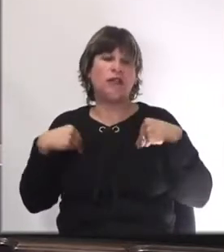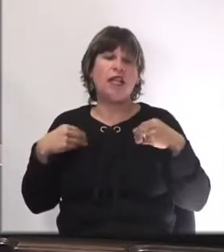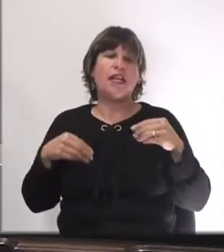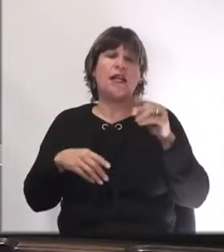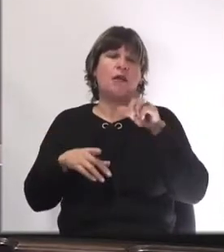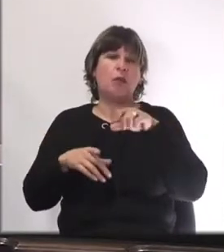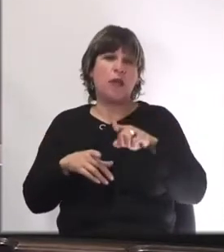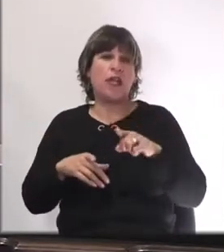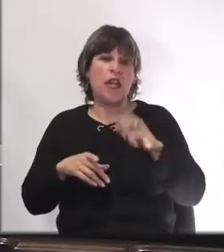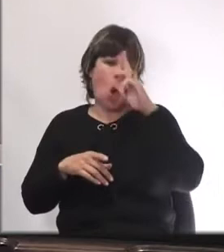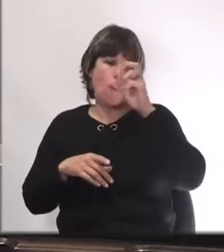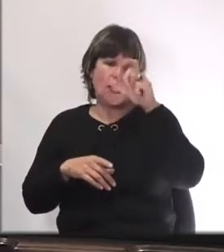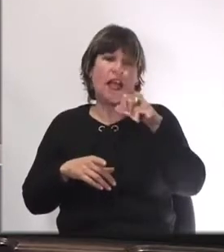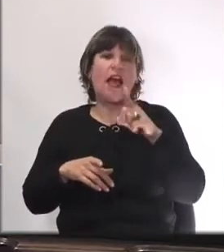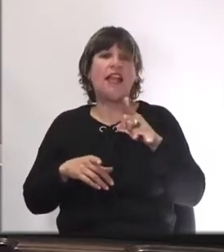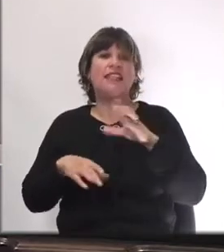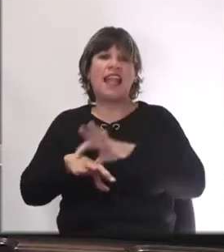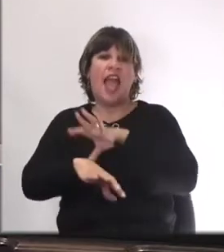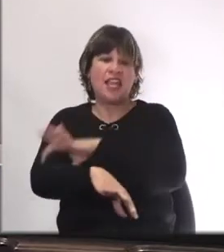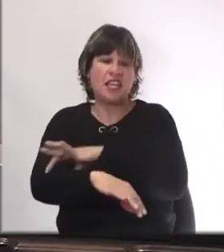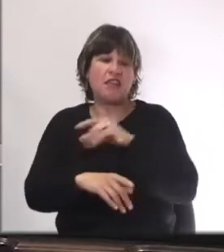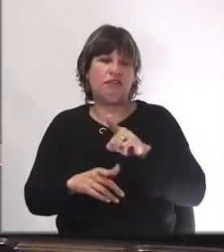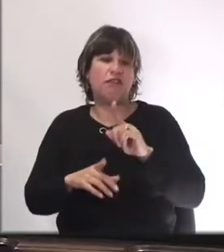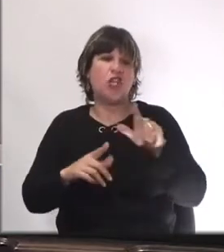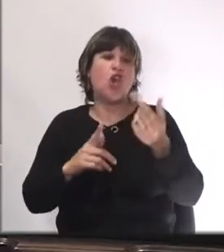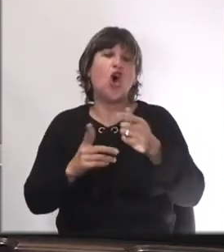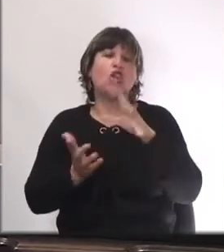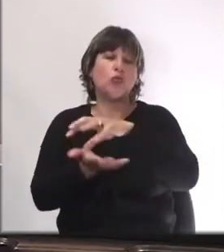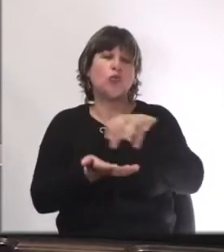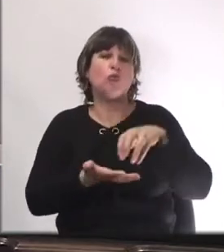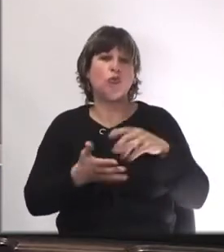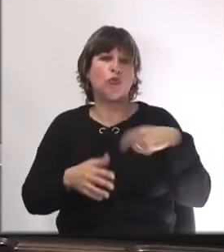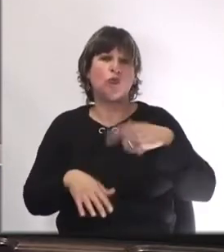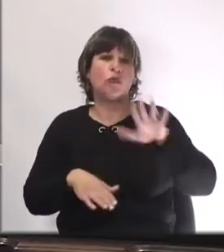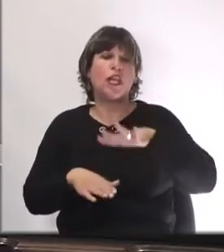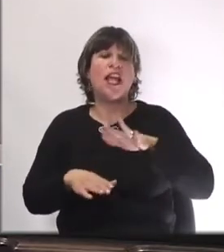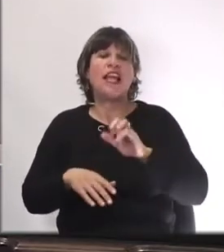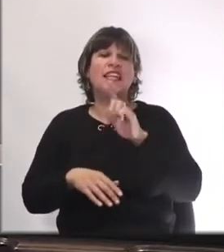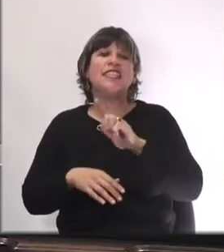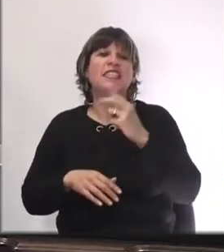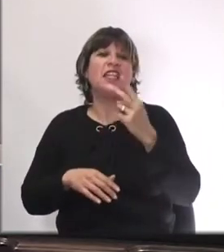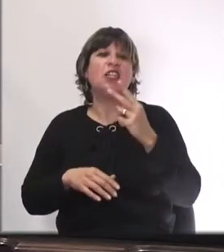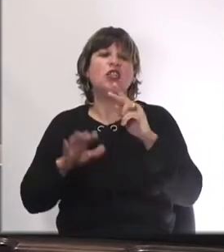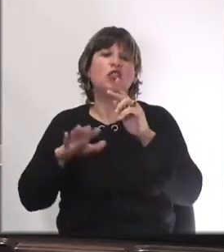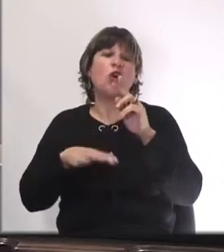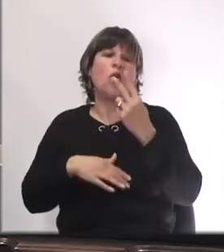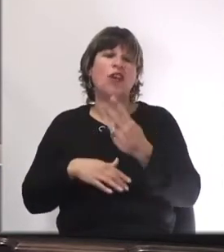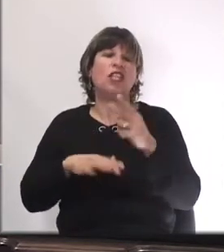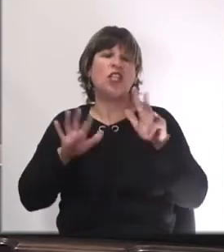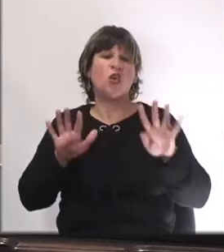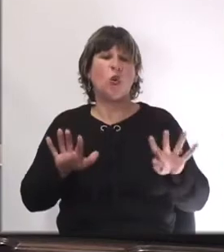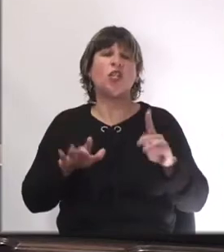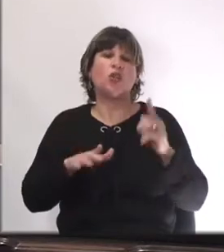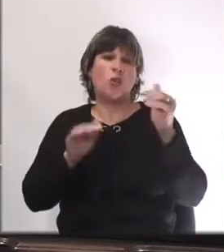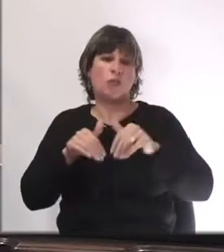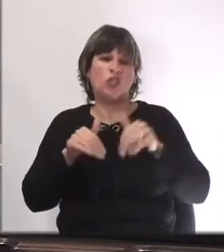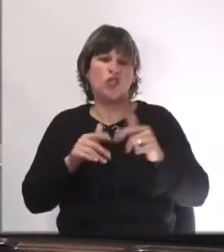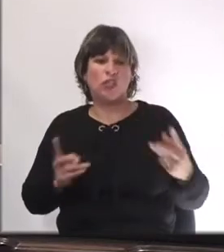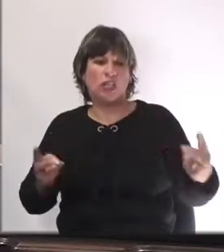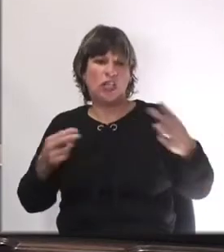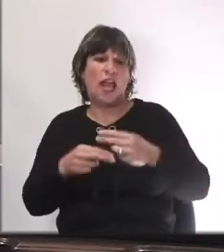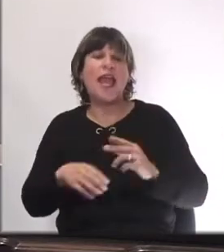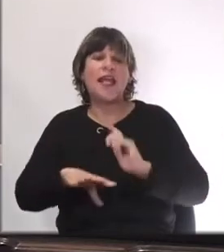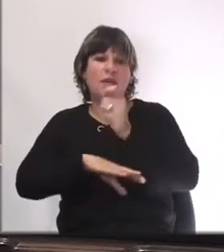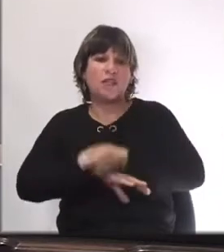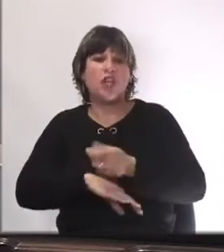CAIF y otros gastos sociales. Y hay 124 millones de dólares que se recortan en inversiones. Todas las políticas